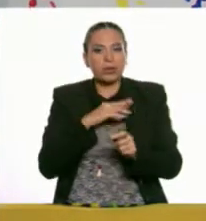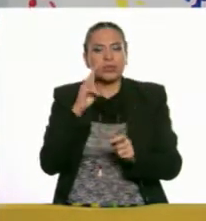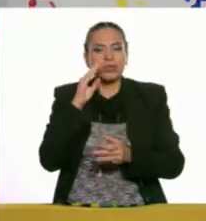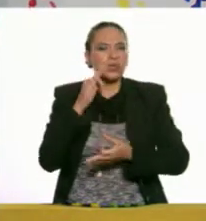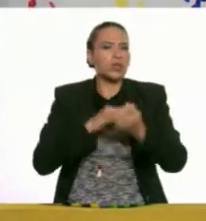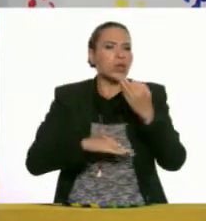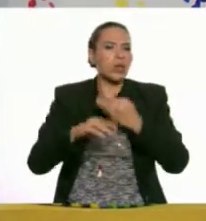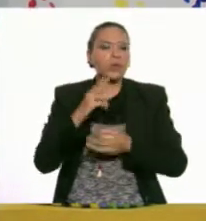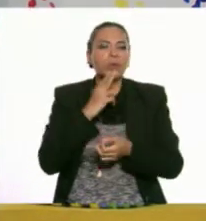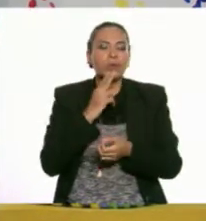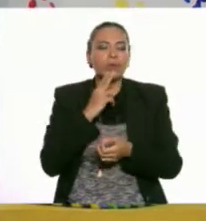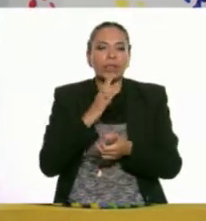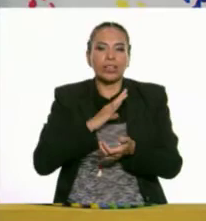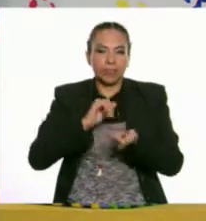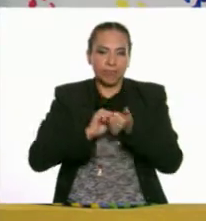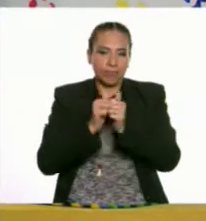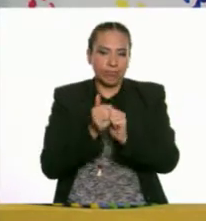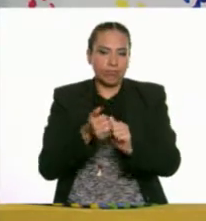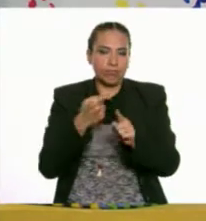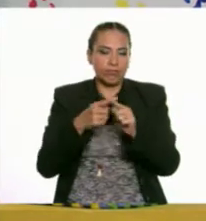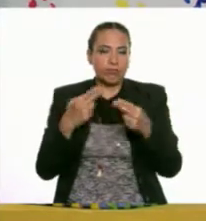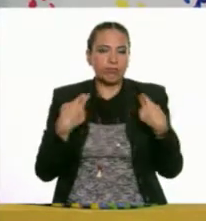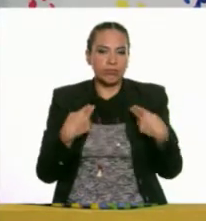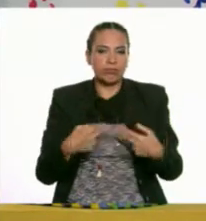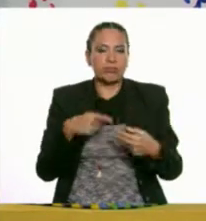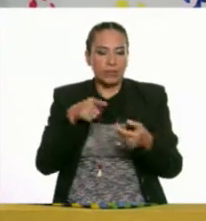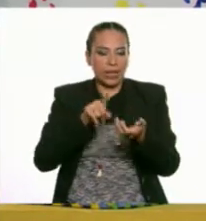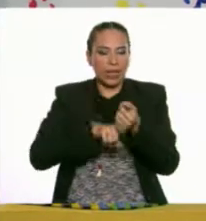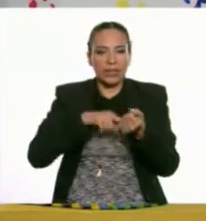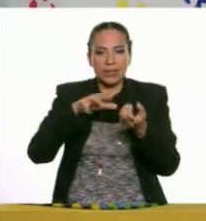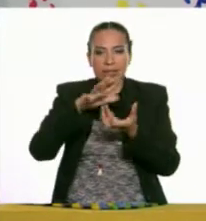todo el uso y hasta generarlos como humanos, ese campo